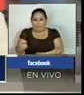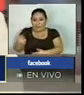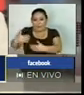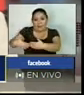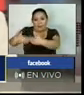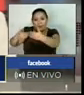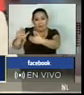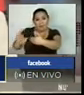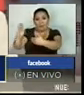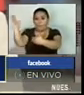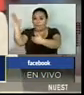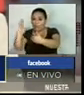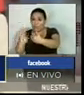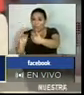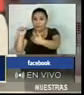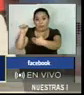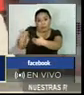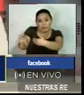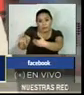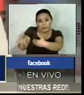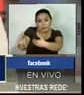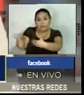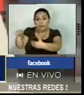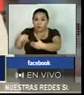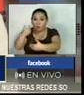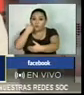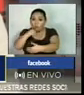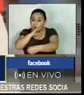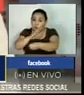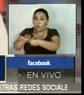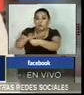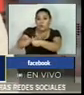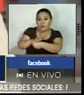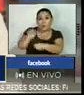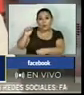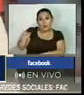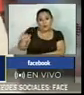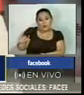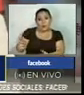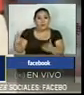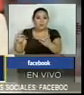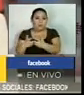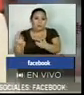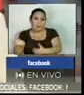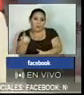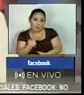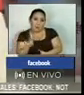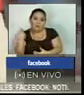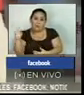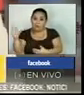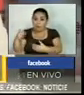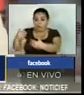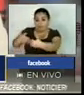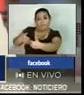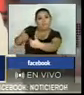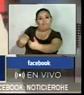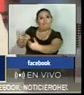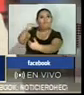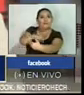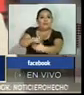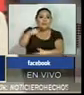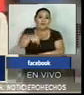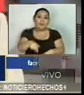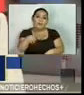conflictivo porque mayormente las personas que dan positivo corresponden a compatriotas que regresan a nuestro territorio